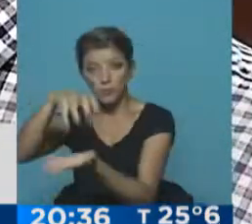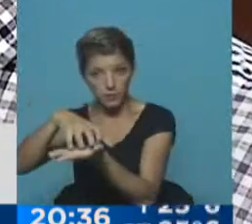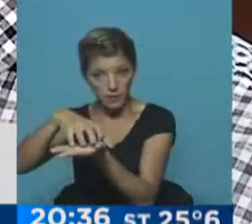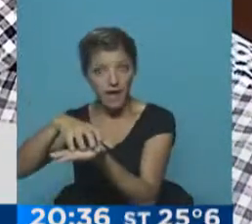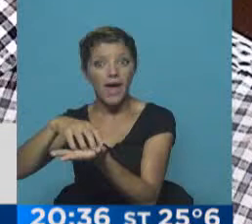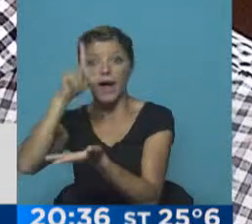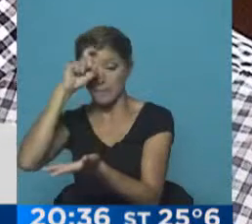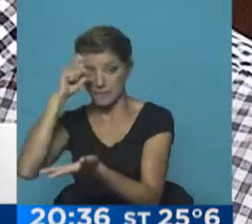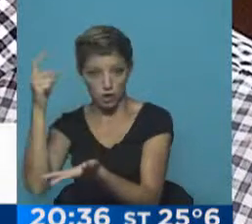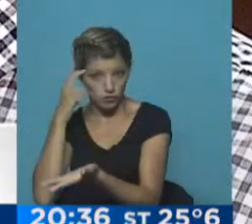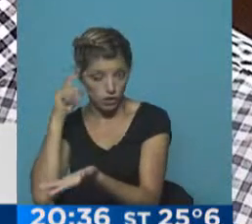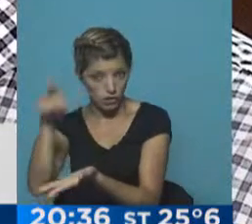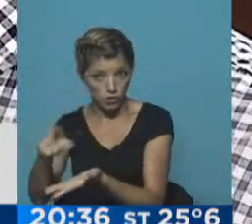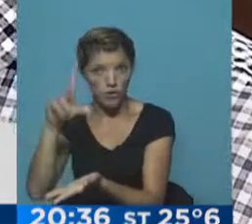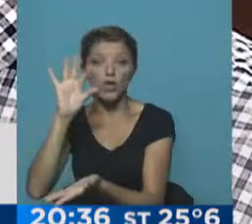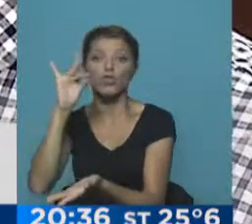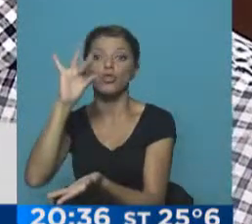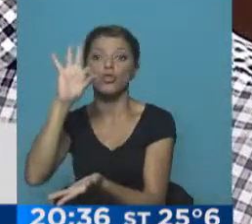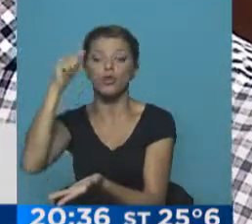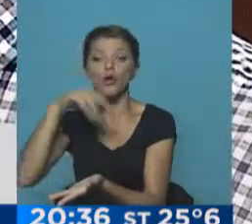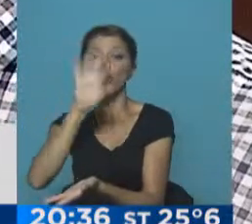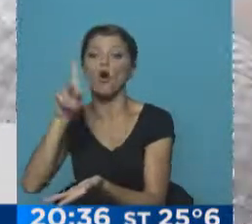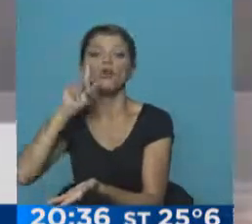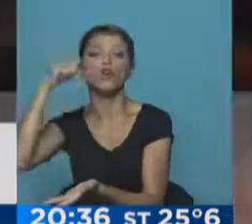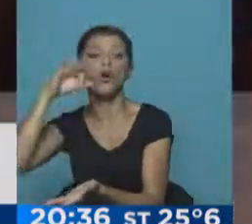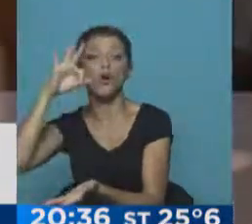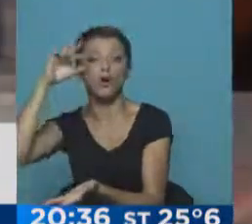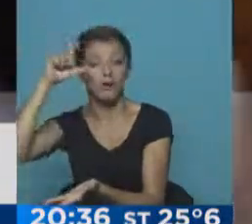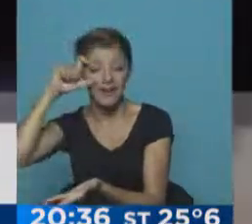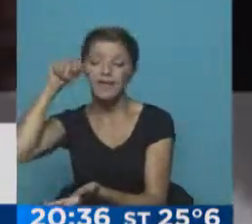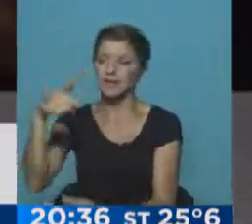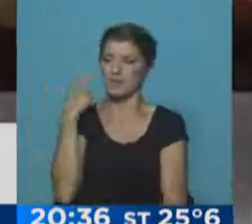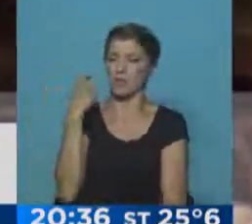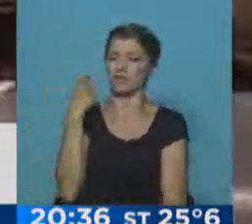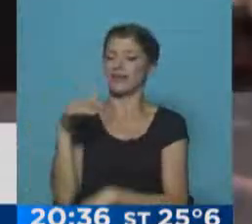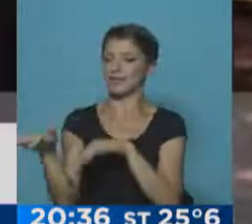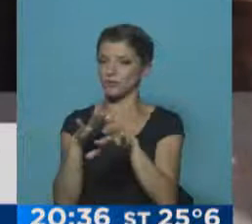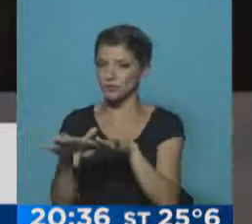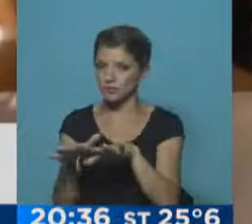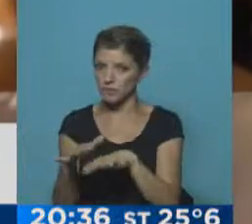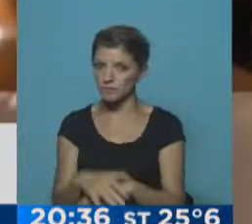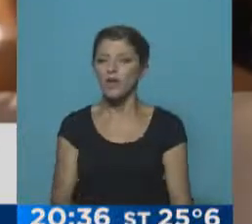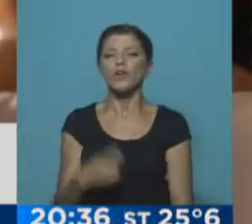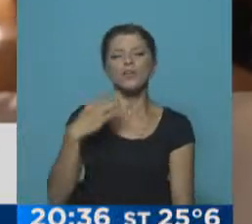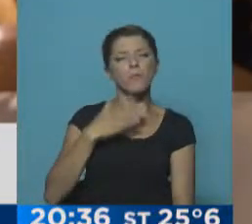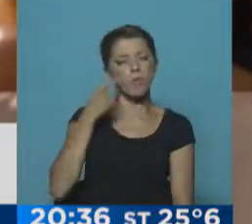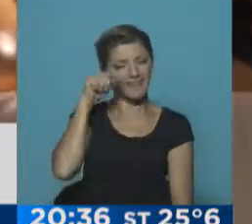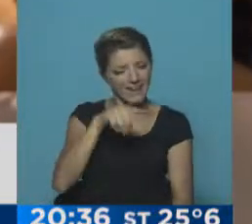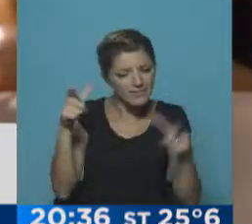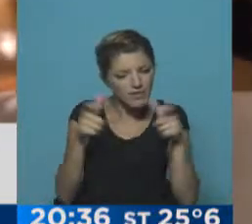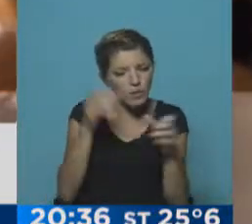encontramos con la realidad. Ahí fue un antes y un después. Nos dimos cuenta que el trabajo era para ellos.